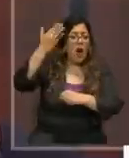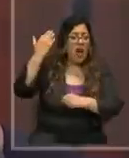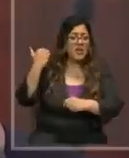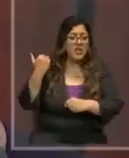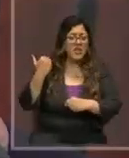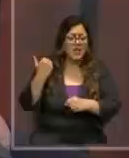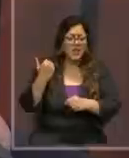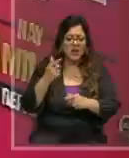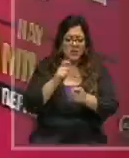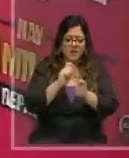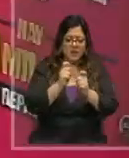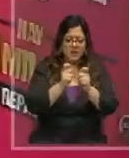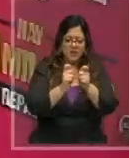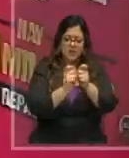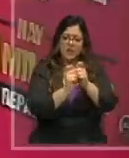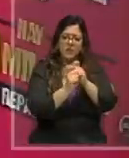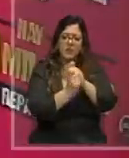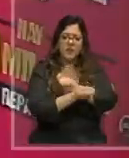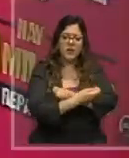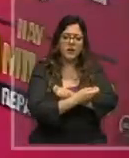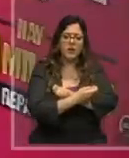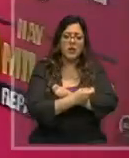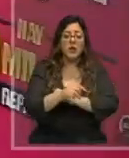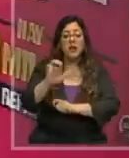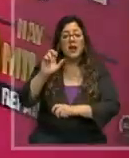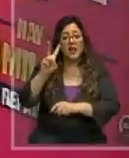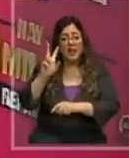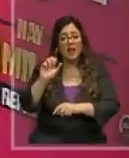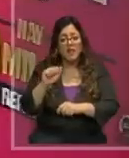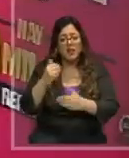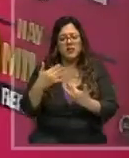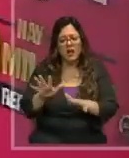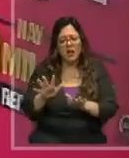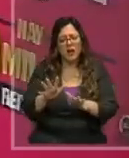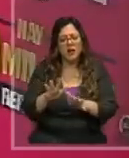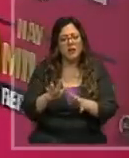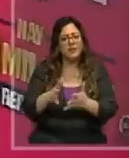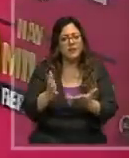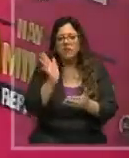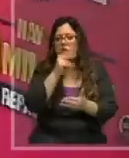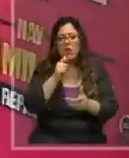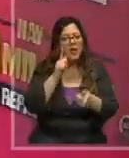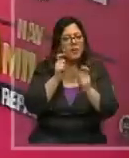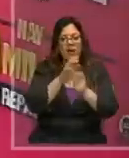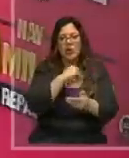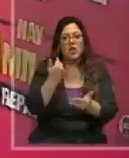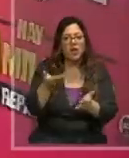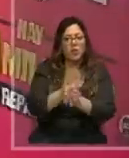pero más más más al menos Eva ya está fuera de riesgo Vital su hermano ahora Piensa en que si vale la pena o no s